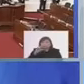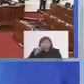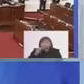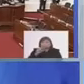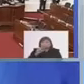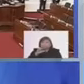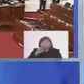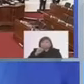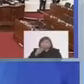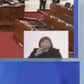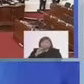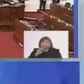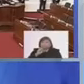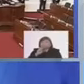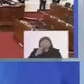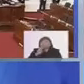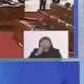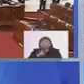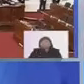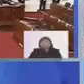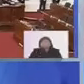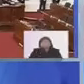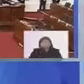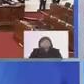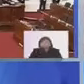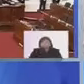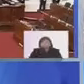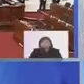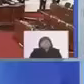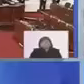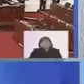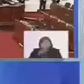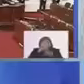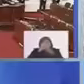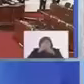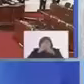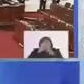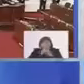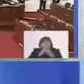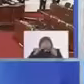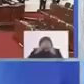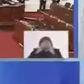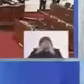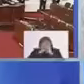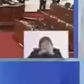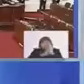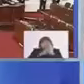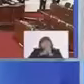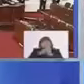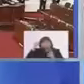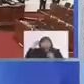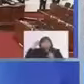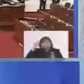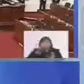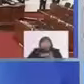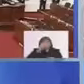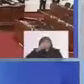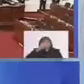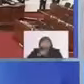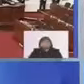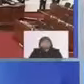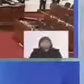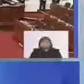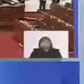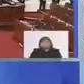dólares financieros parecen dar algún respiro después del día de ayer, aunque... en todos los casos en niveles más altos, con un dólar blue que